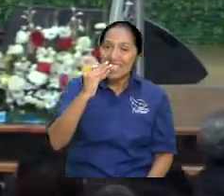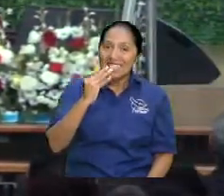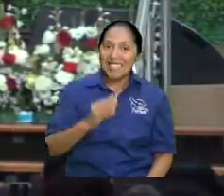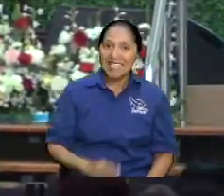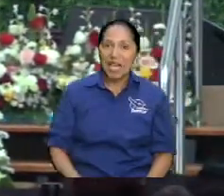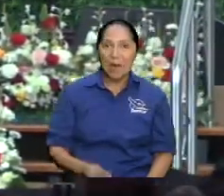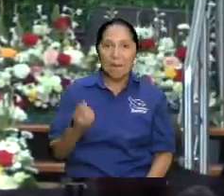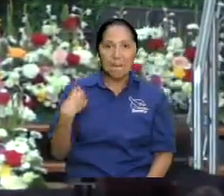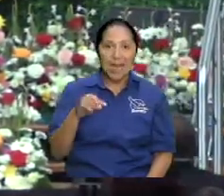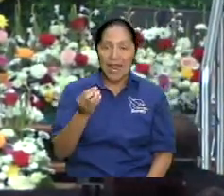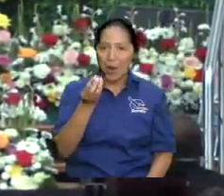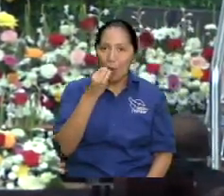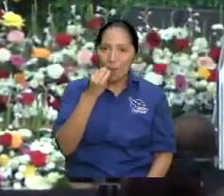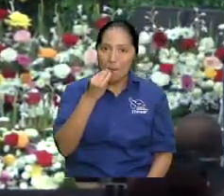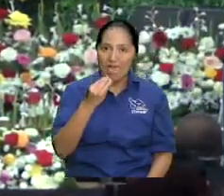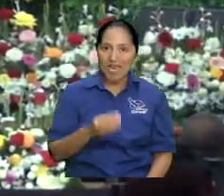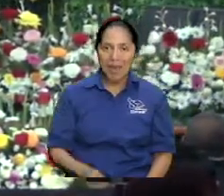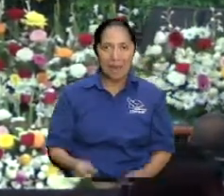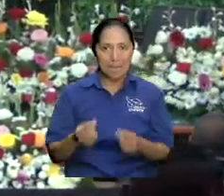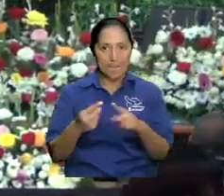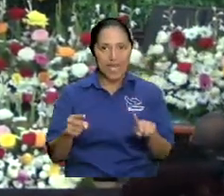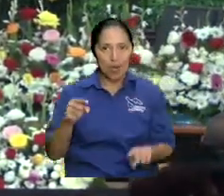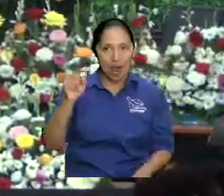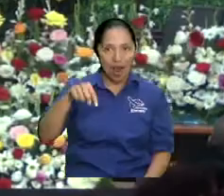Están ricas.